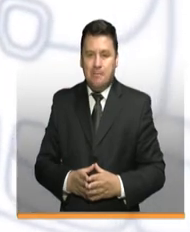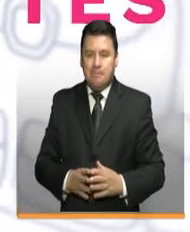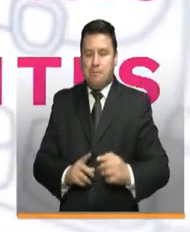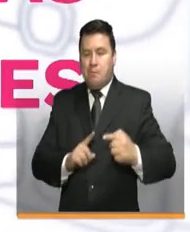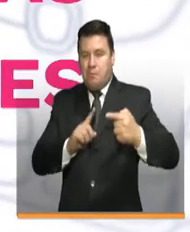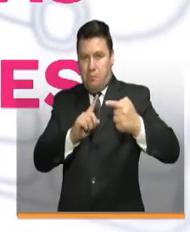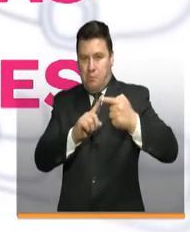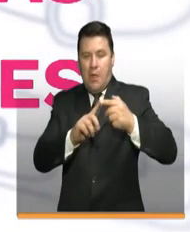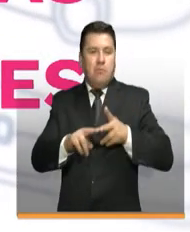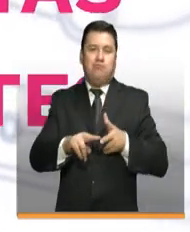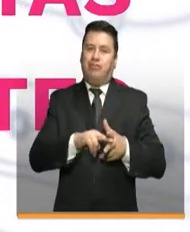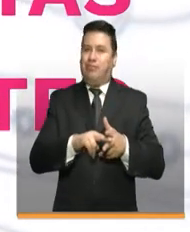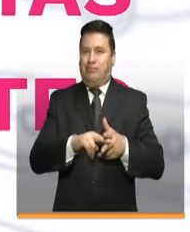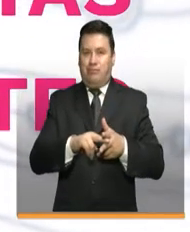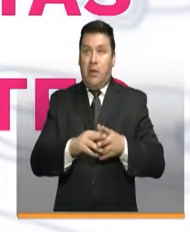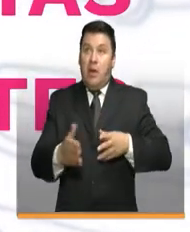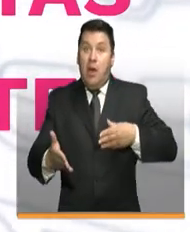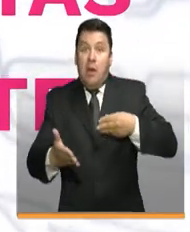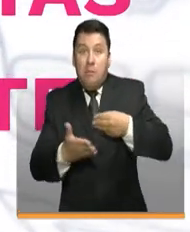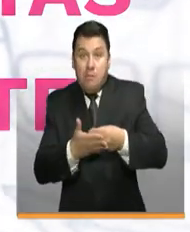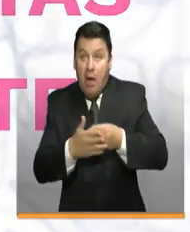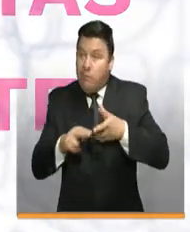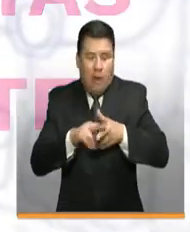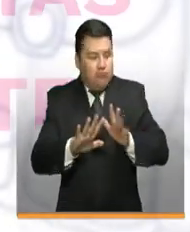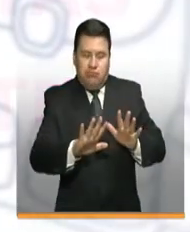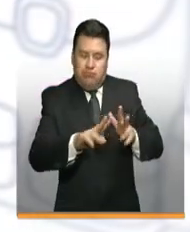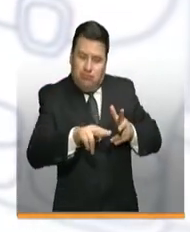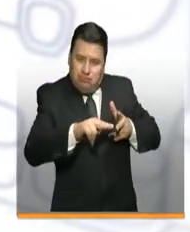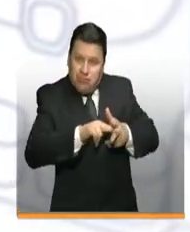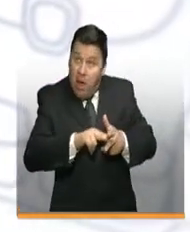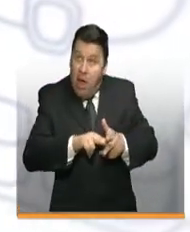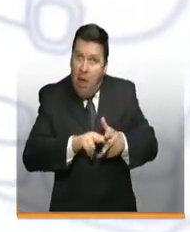Primero, suspensión temporal del pago de las cuotas.